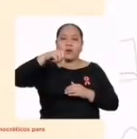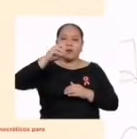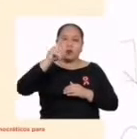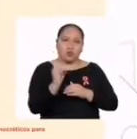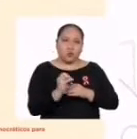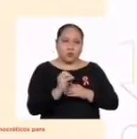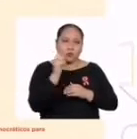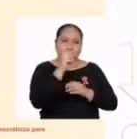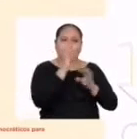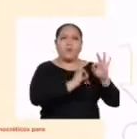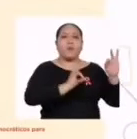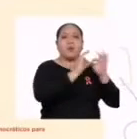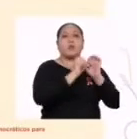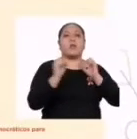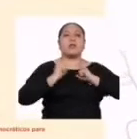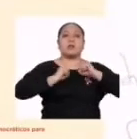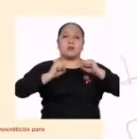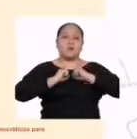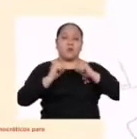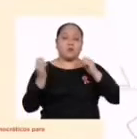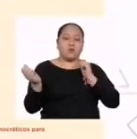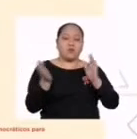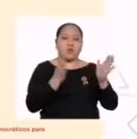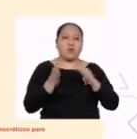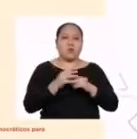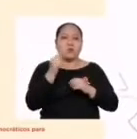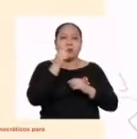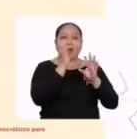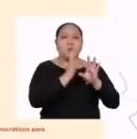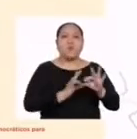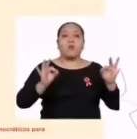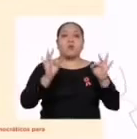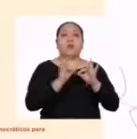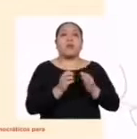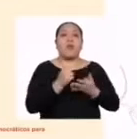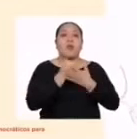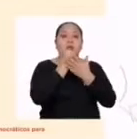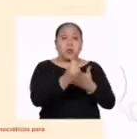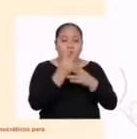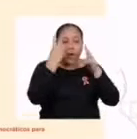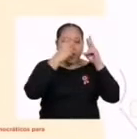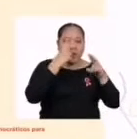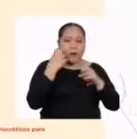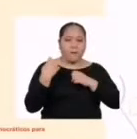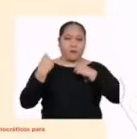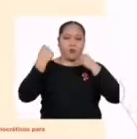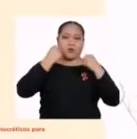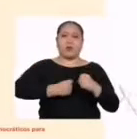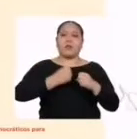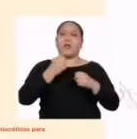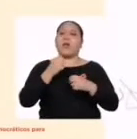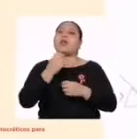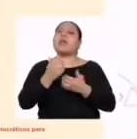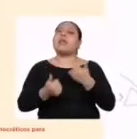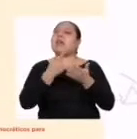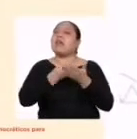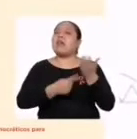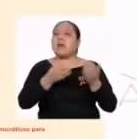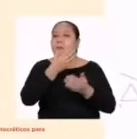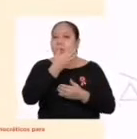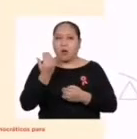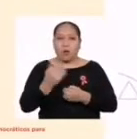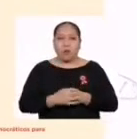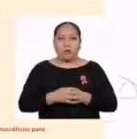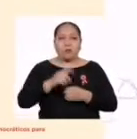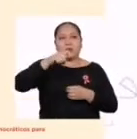de la importancia del movimiento. Es importante porque ayuda a descubrir fortalezas y aspectos por mejorar, a través de la